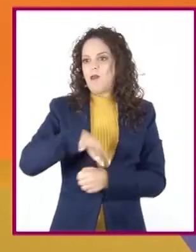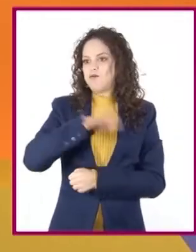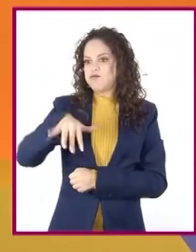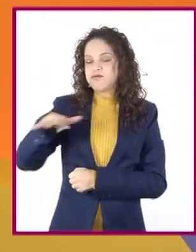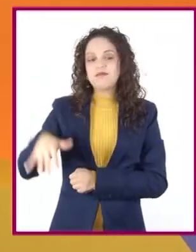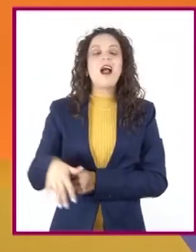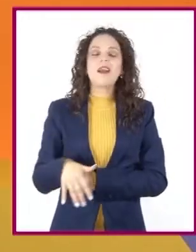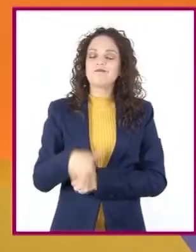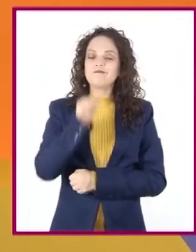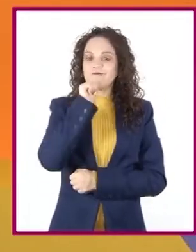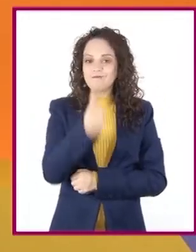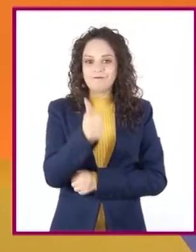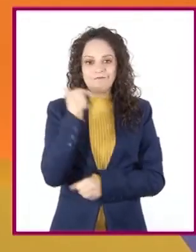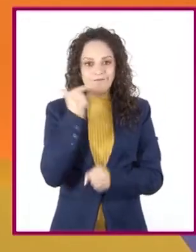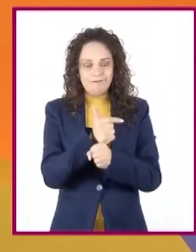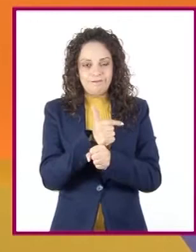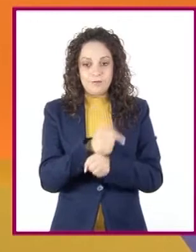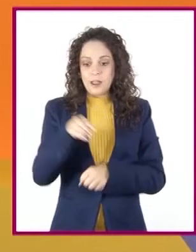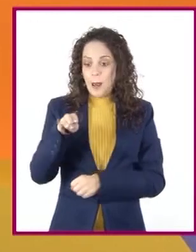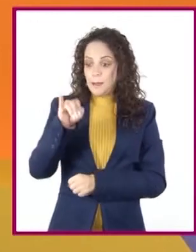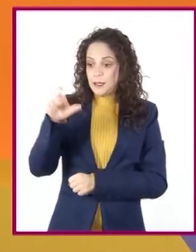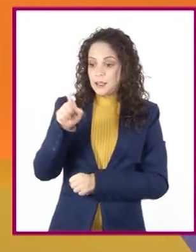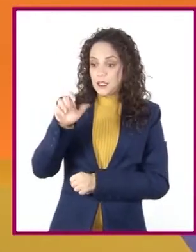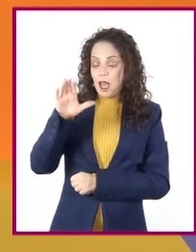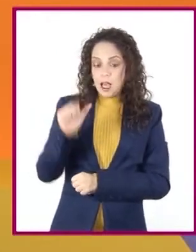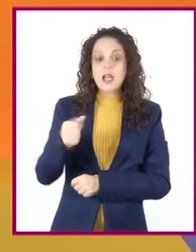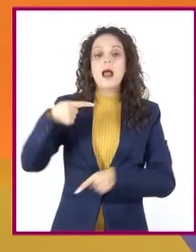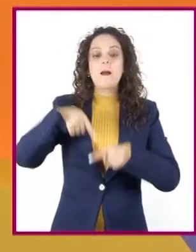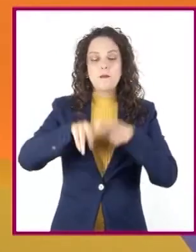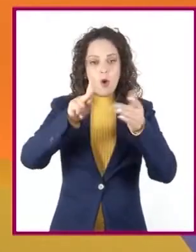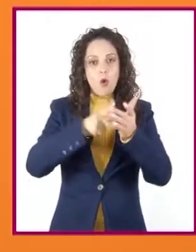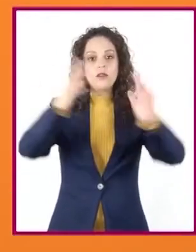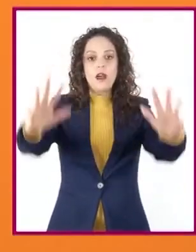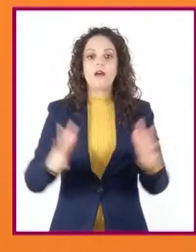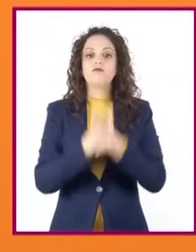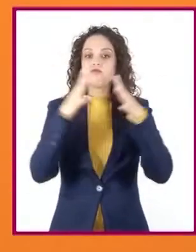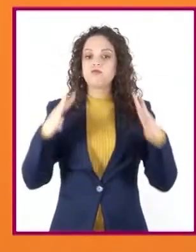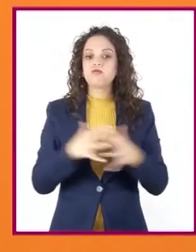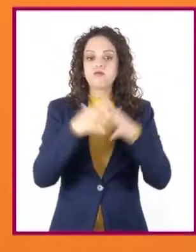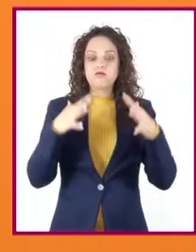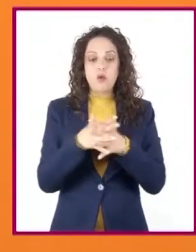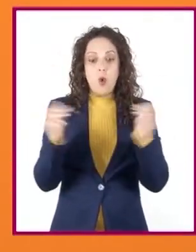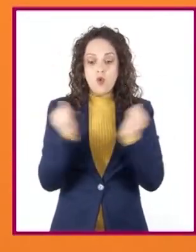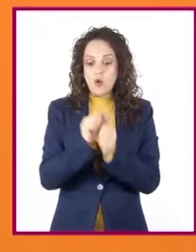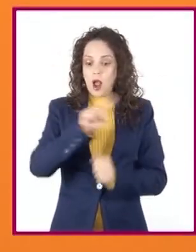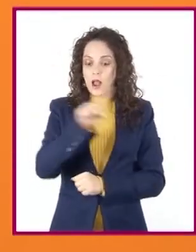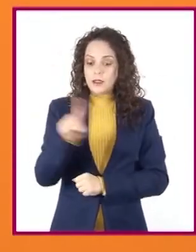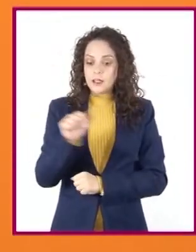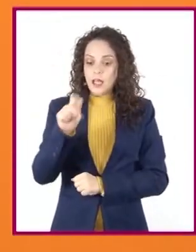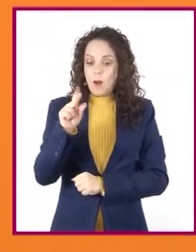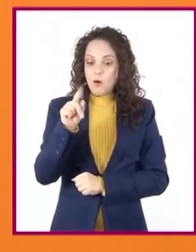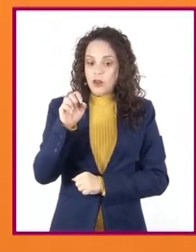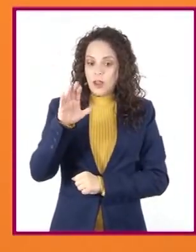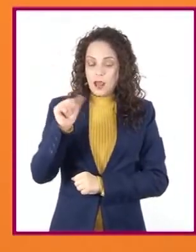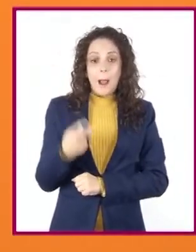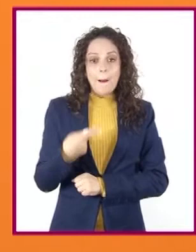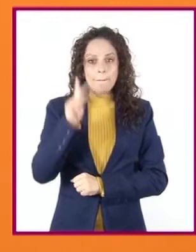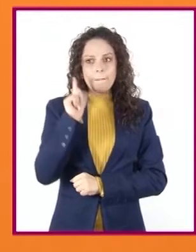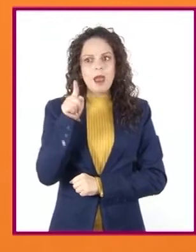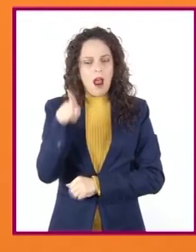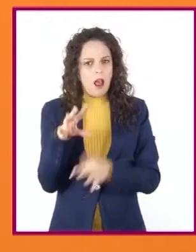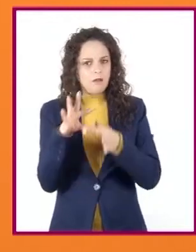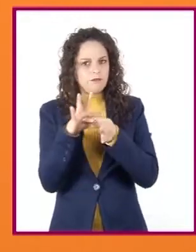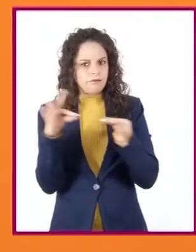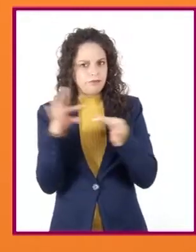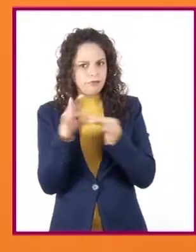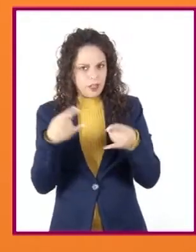Albán por los mixtecas se reanudó la guerra con los zapotecas. Pero siguiendo con la leyenda, cuentan que